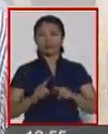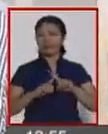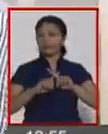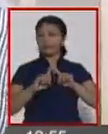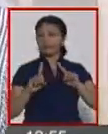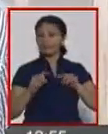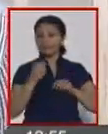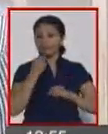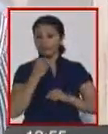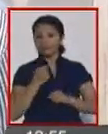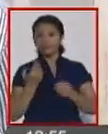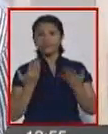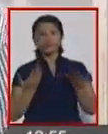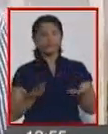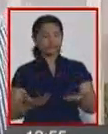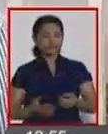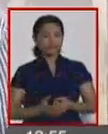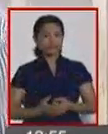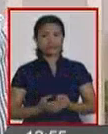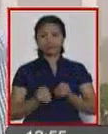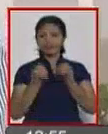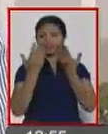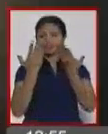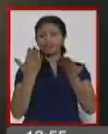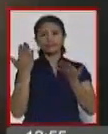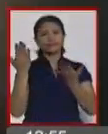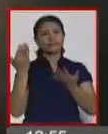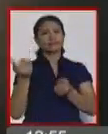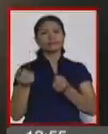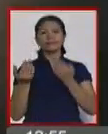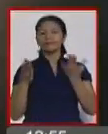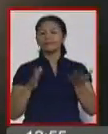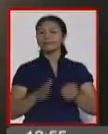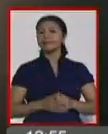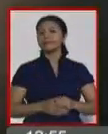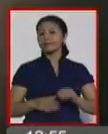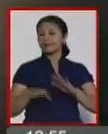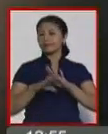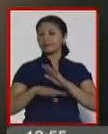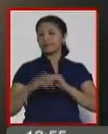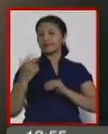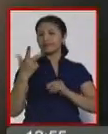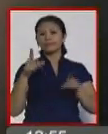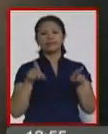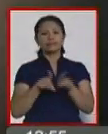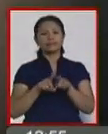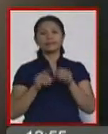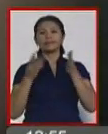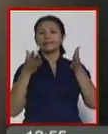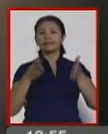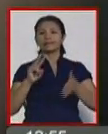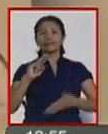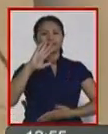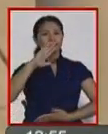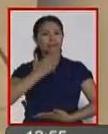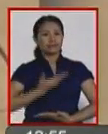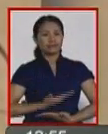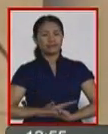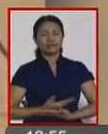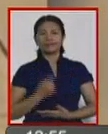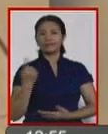algo que está ahí, ¿no? Y ahora lo que nos pesa es la partida de ella. Cici era la menor de tres hermanos y deja a dos hijos en la